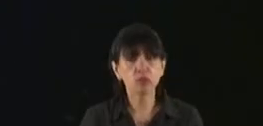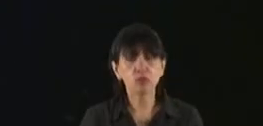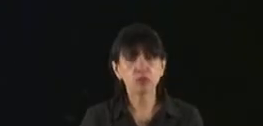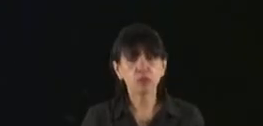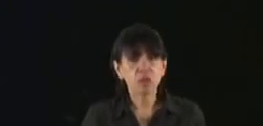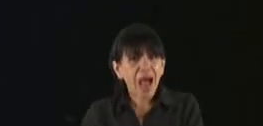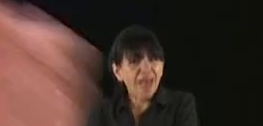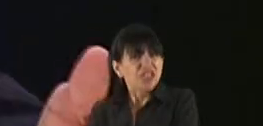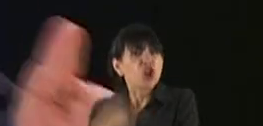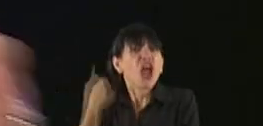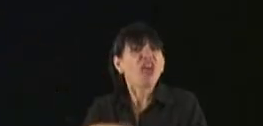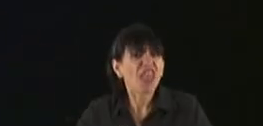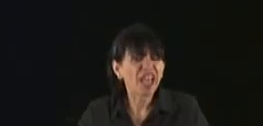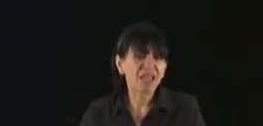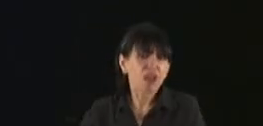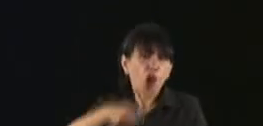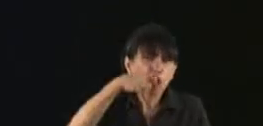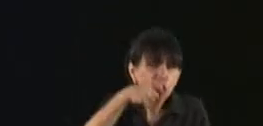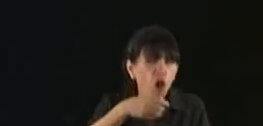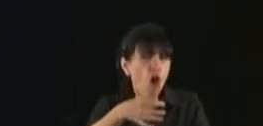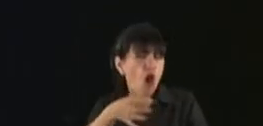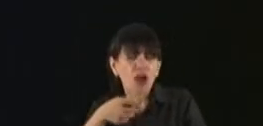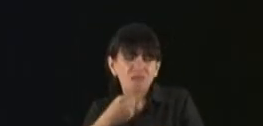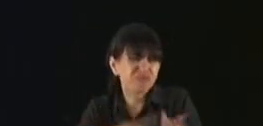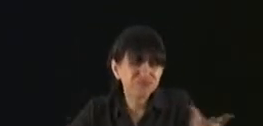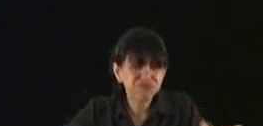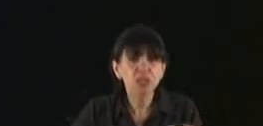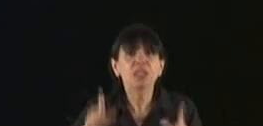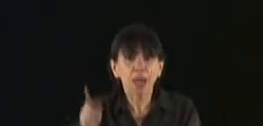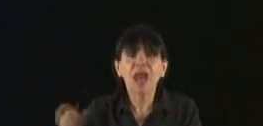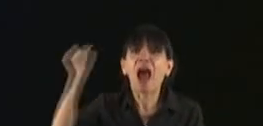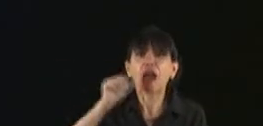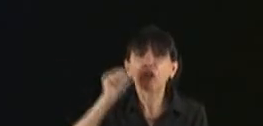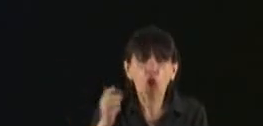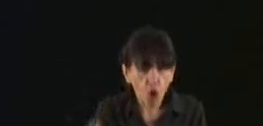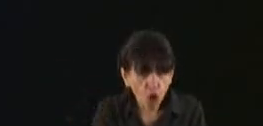Adicciones de todo tipo, a drogas duras, a drogas más blandas y adicciones al alcohol,